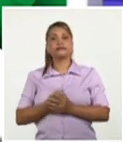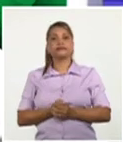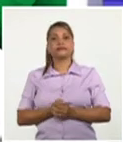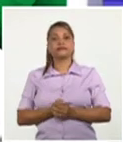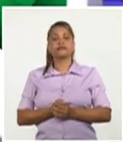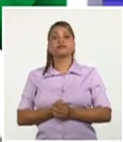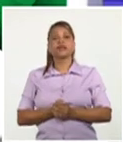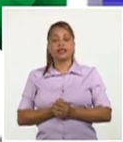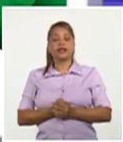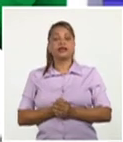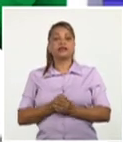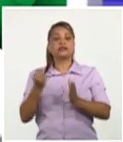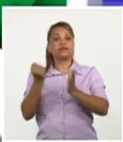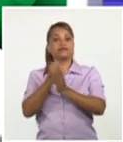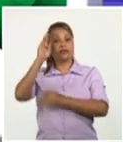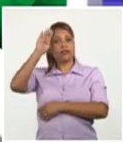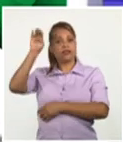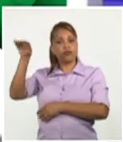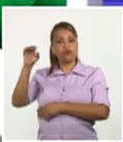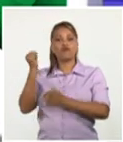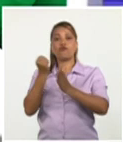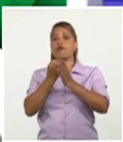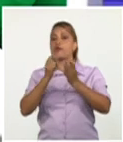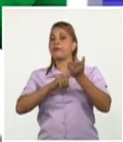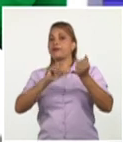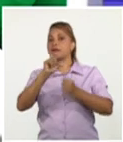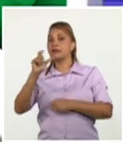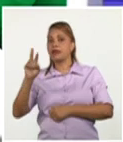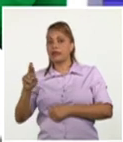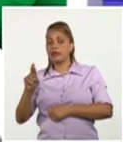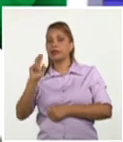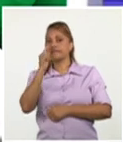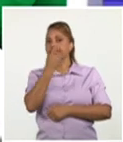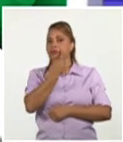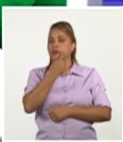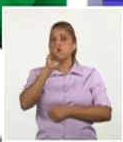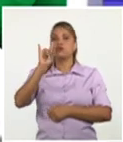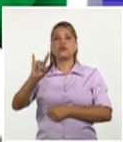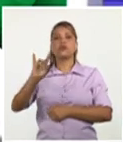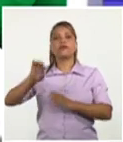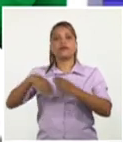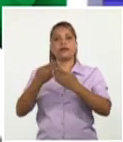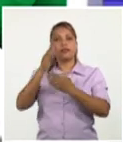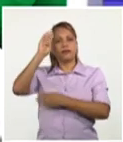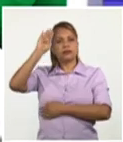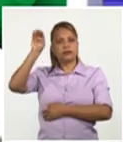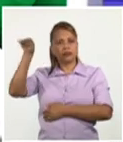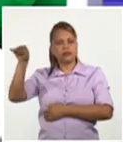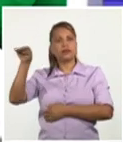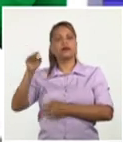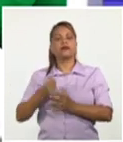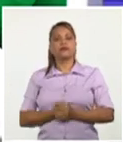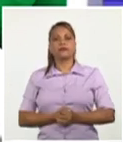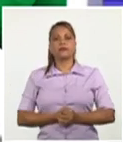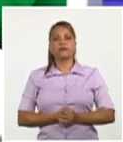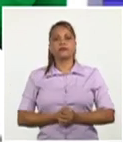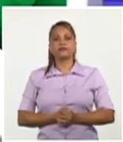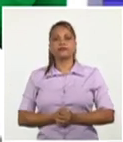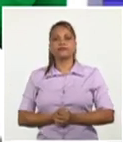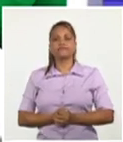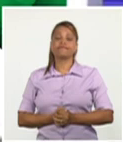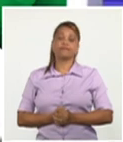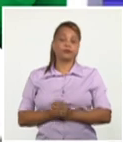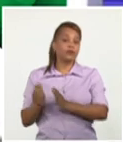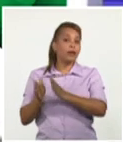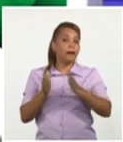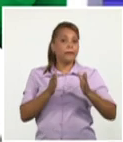el PCR, tuvo una evolución de 9 días ingresado, incluso una parte de ellos en